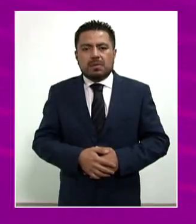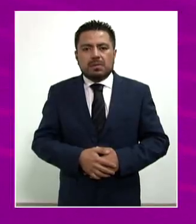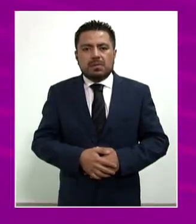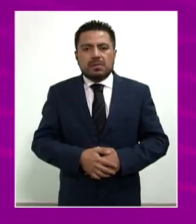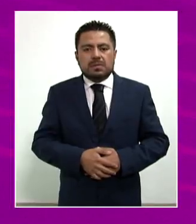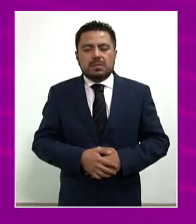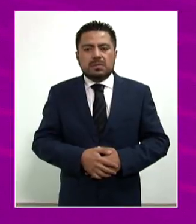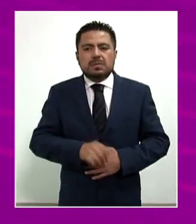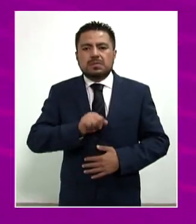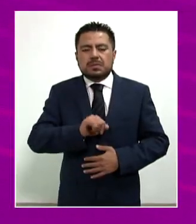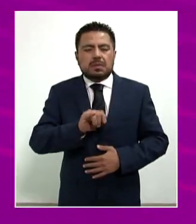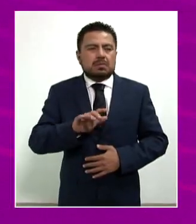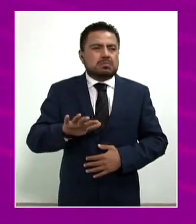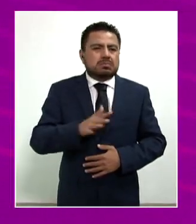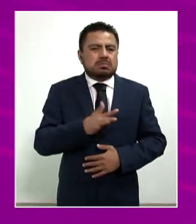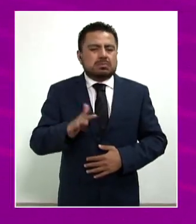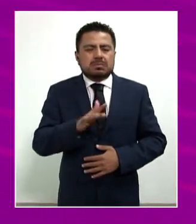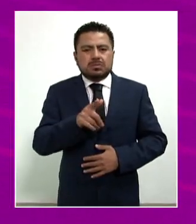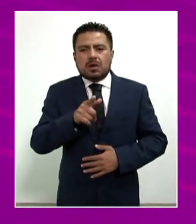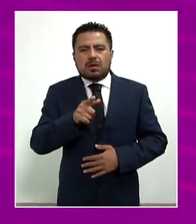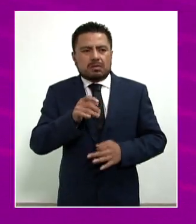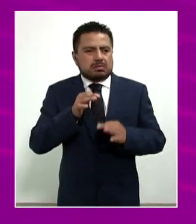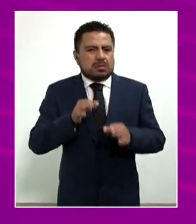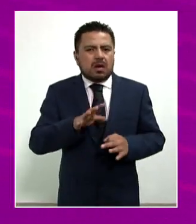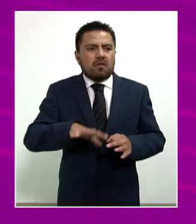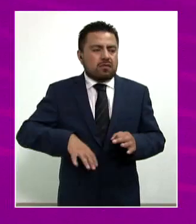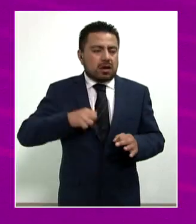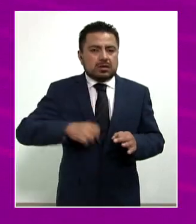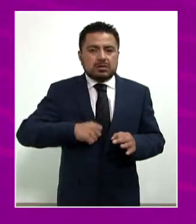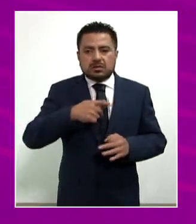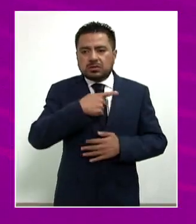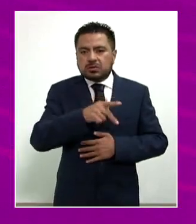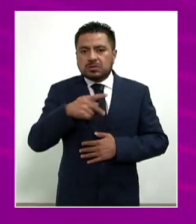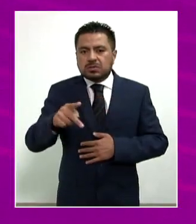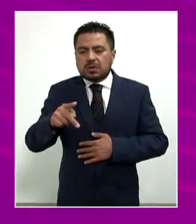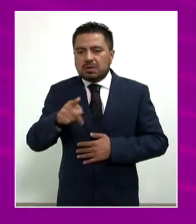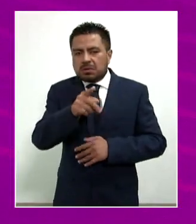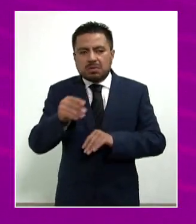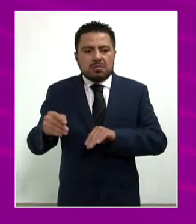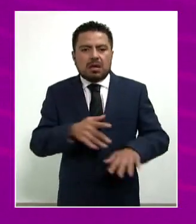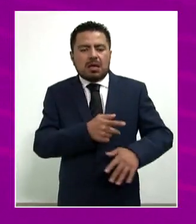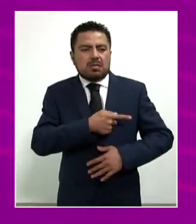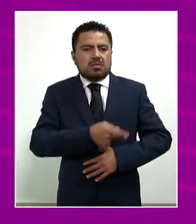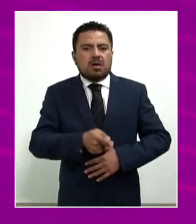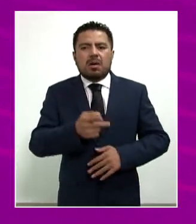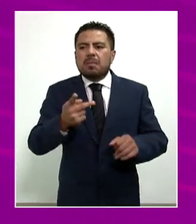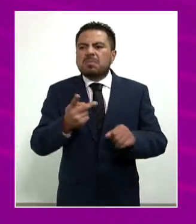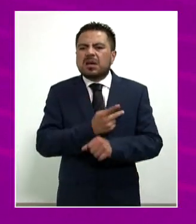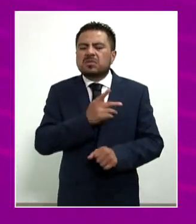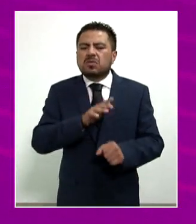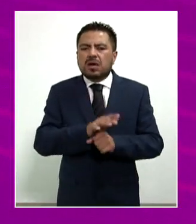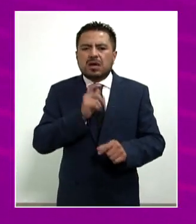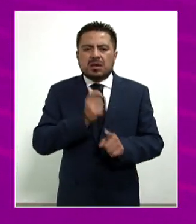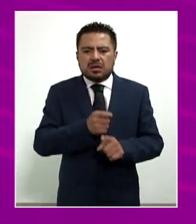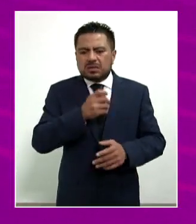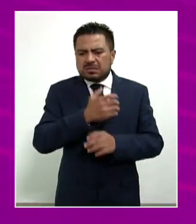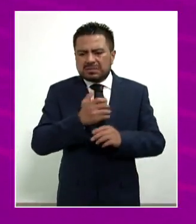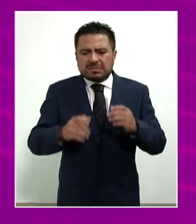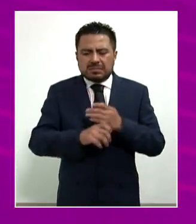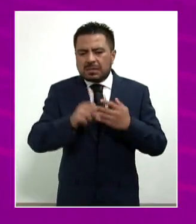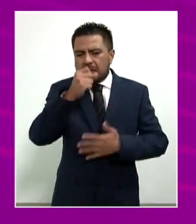si más o menos fuera realmente tu esfuerzo, pues dejarías la pobreza. Bueno, lo que ocurre es que muchas de estas